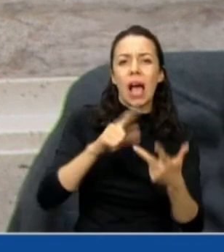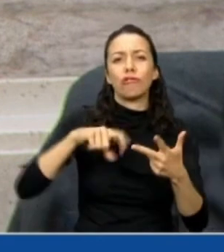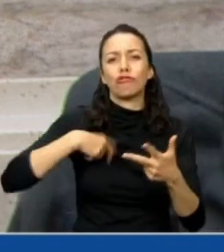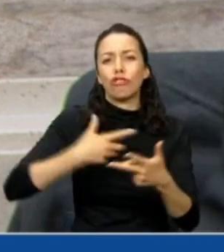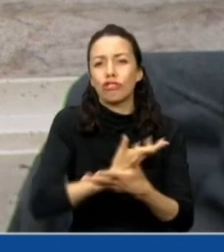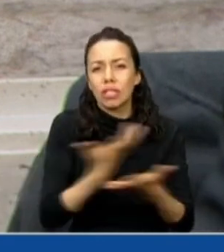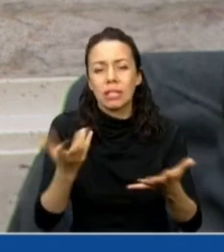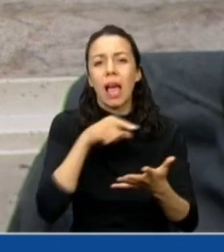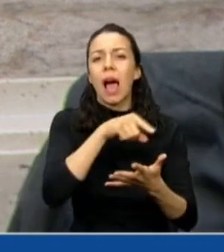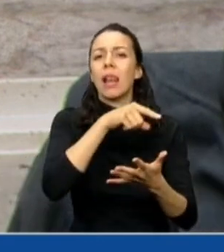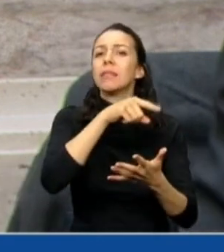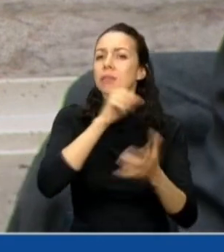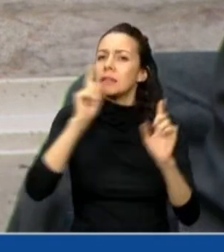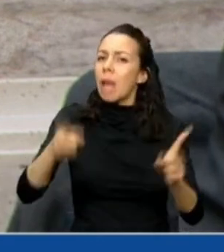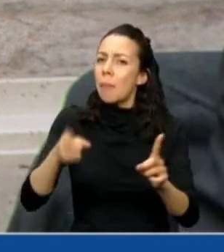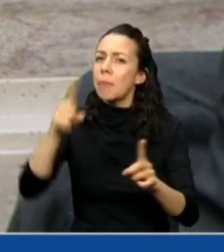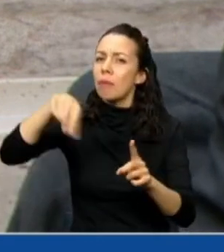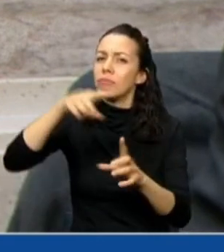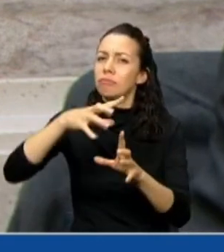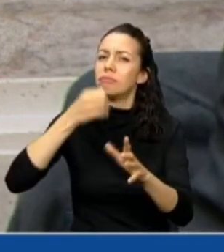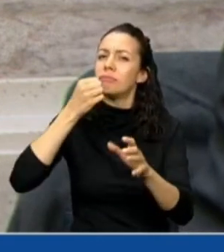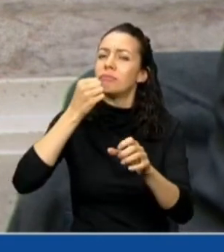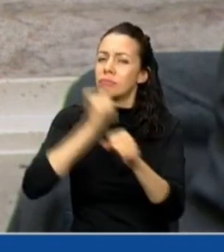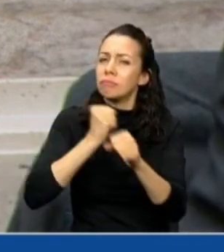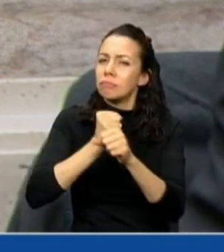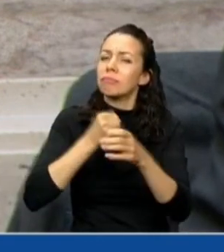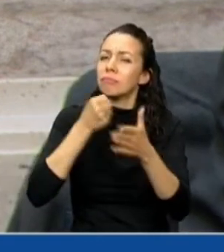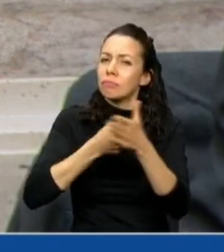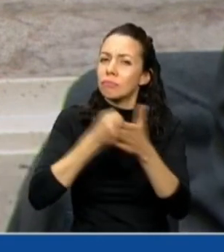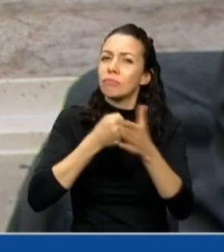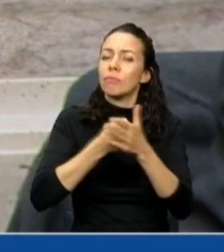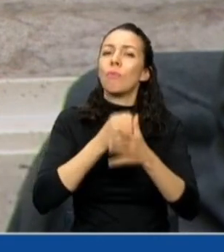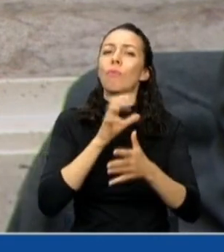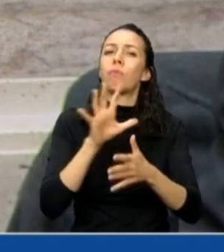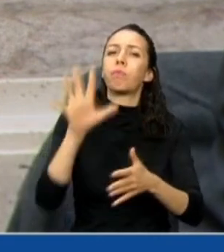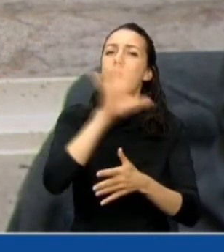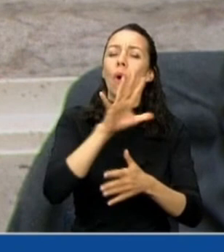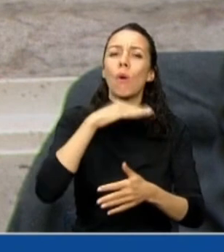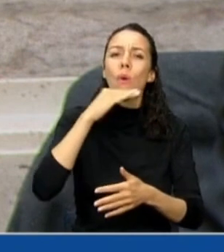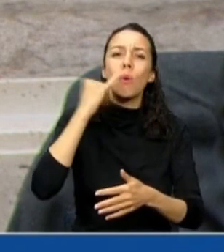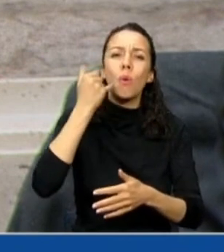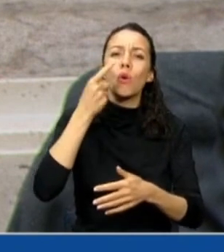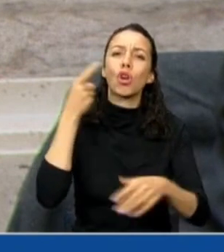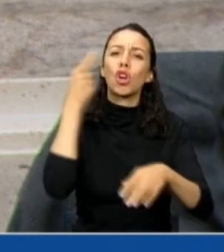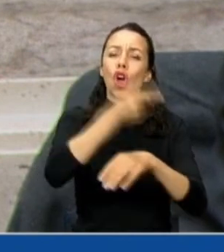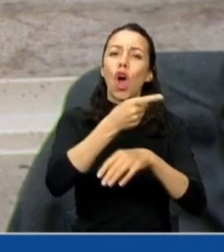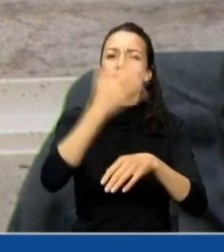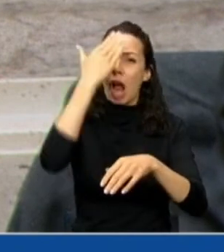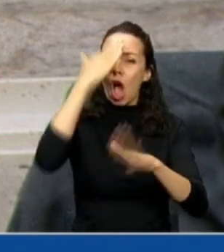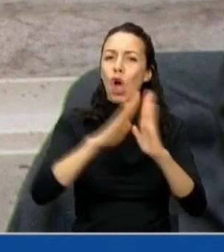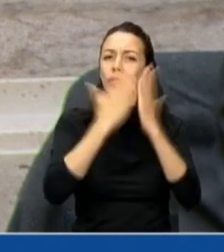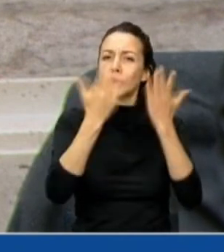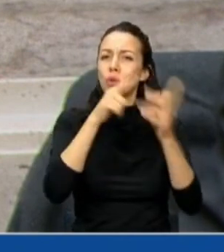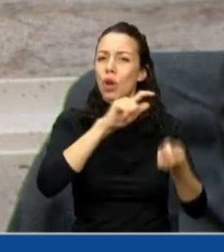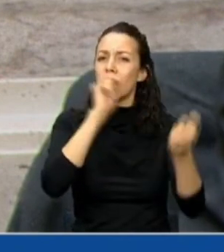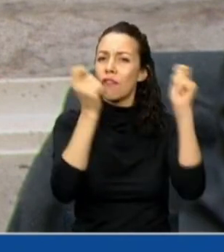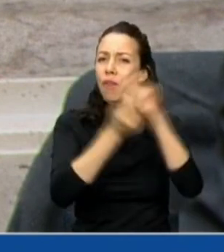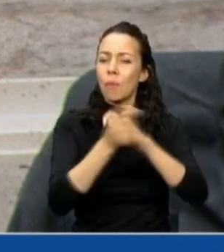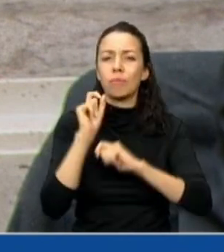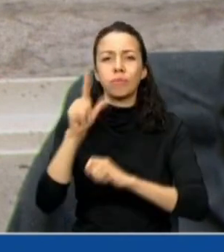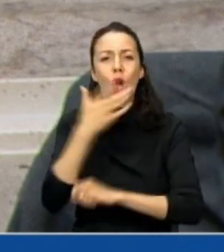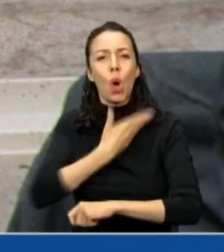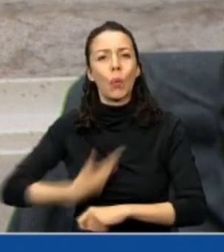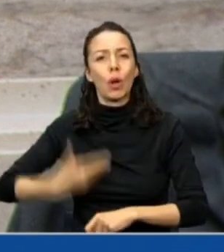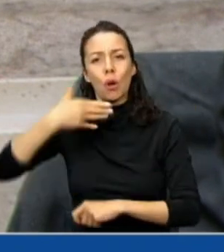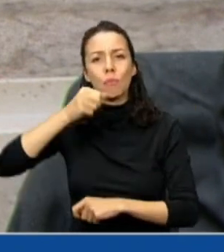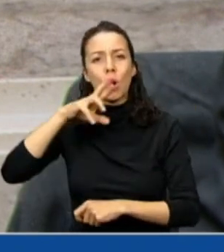sociales, pero también ha participado activamente en la lucha del pueblo jujeño contra la reforma constitucional del gobierno de Gerardo Morales.